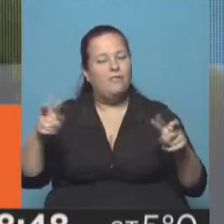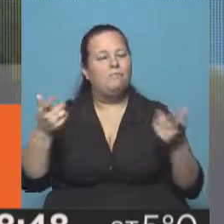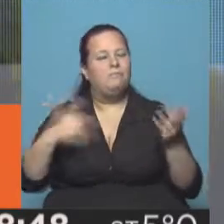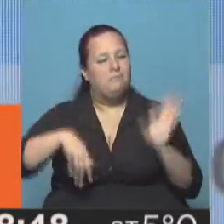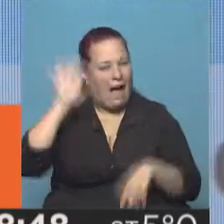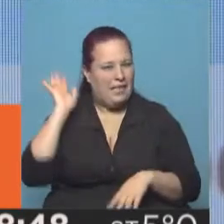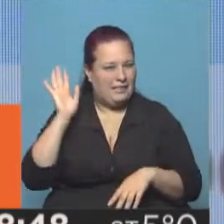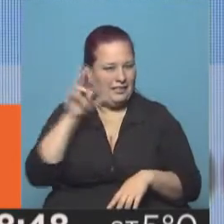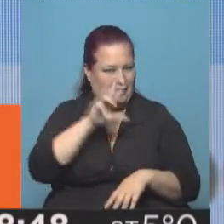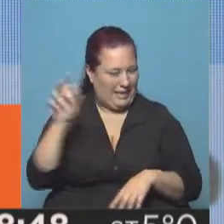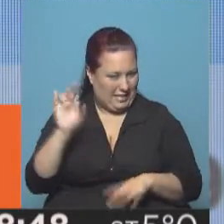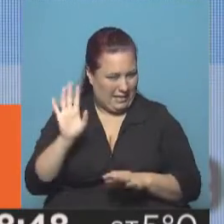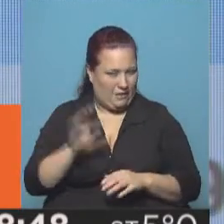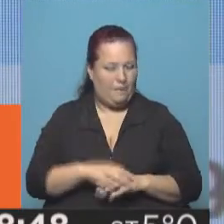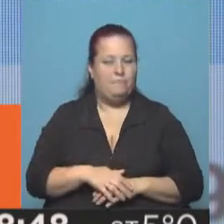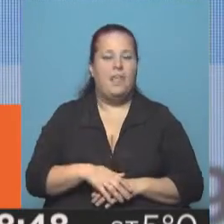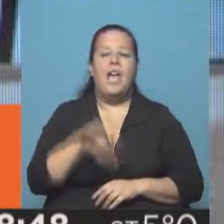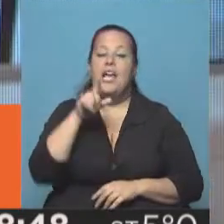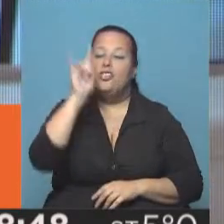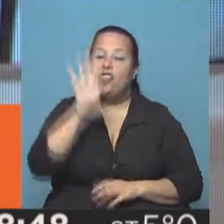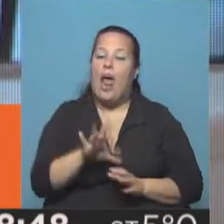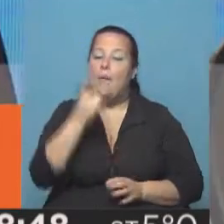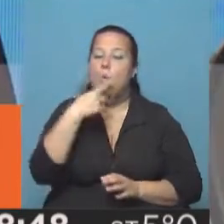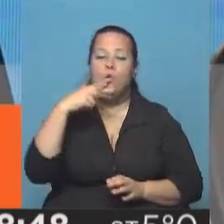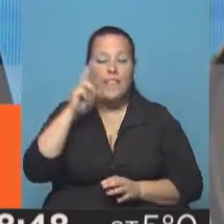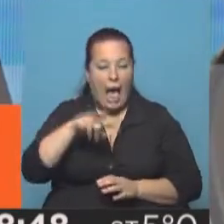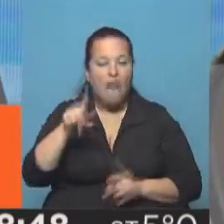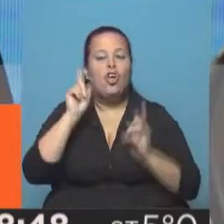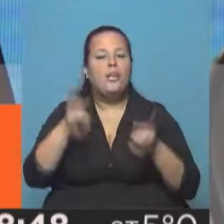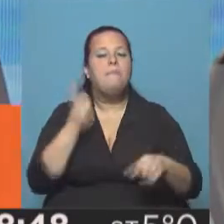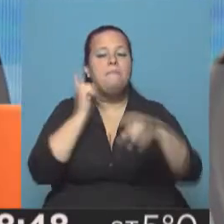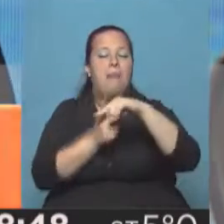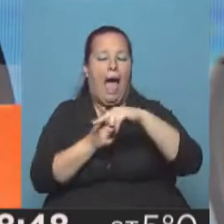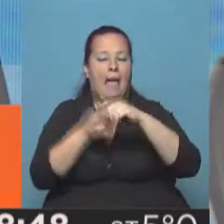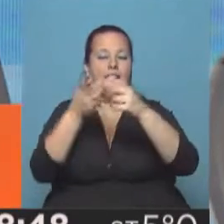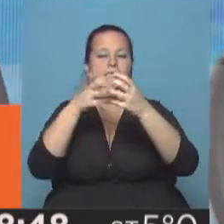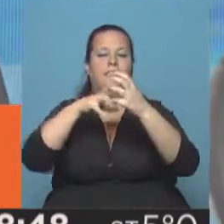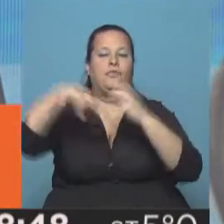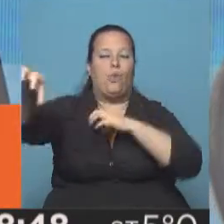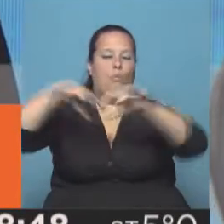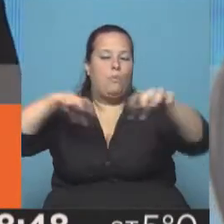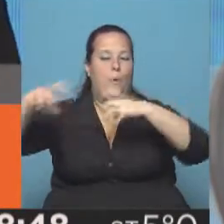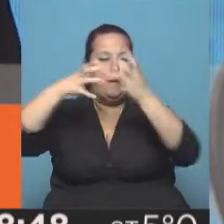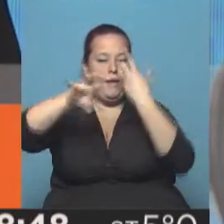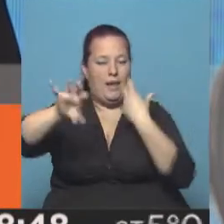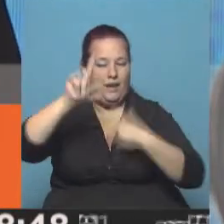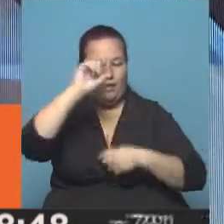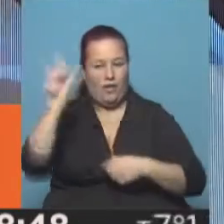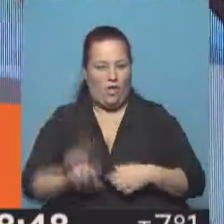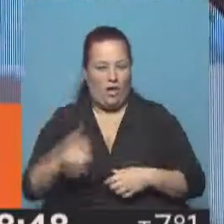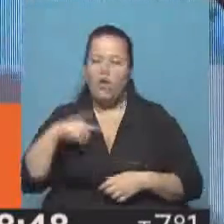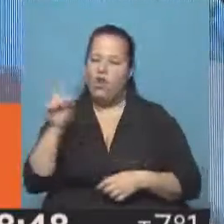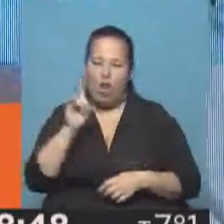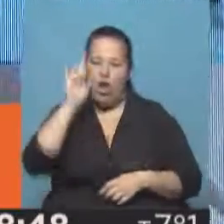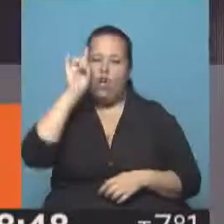importante más que 300 en la solamente a la oficina del arte o teniendo en cuenta las subsedes que se van a hacer en distintas partes del norte tomando